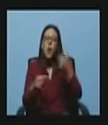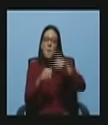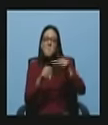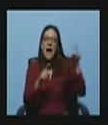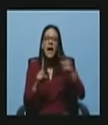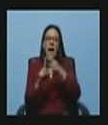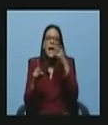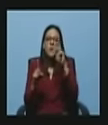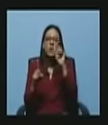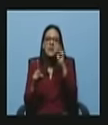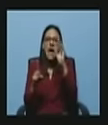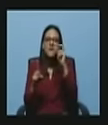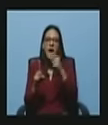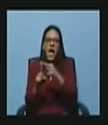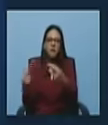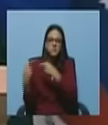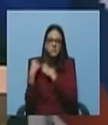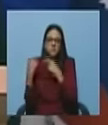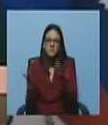Ramírez Colín.